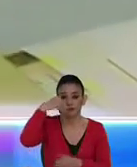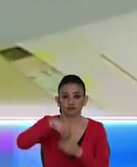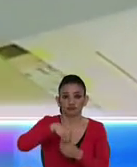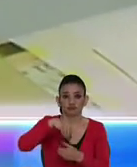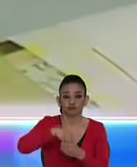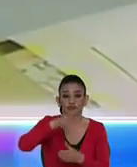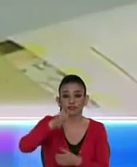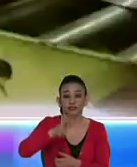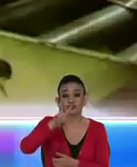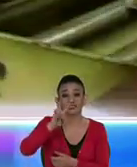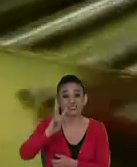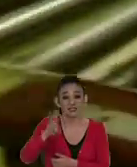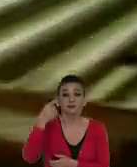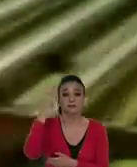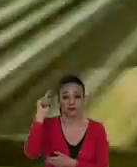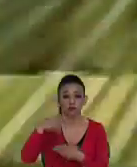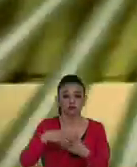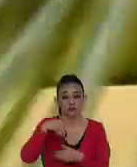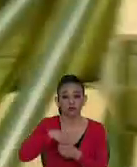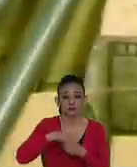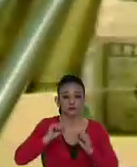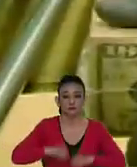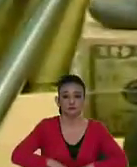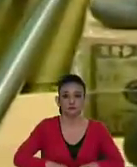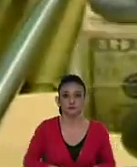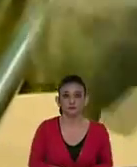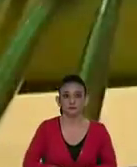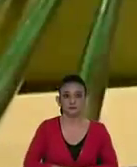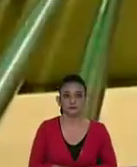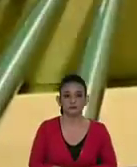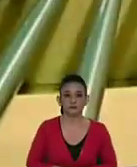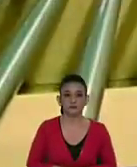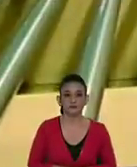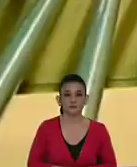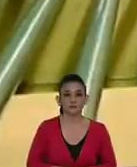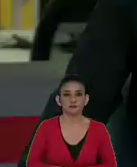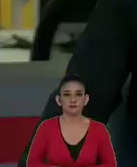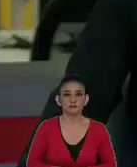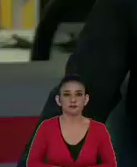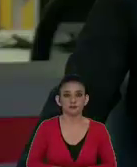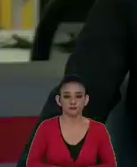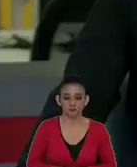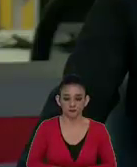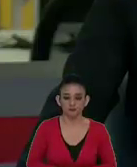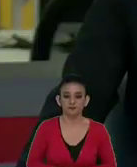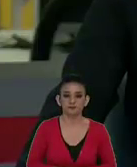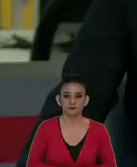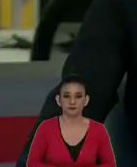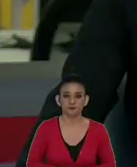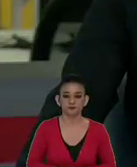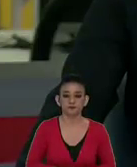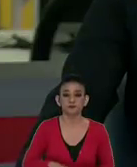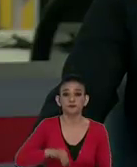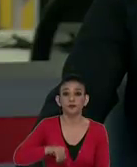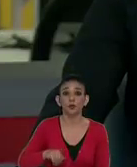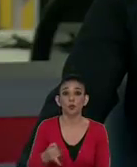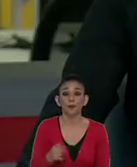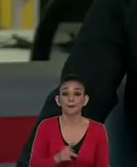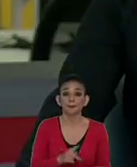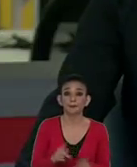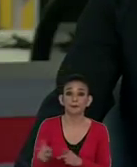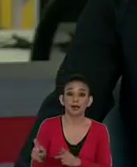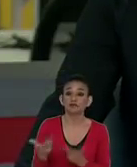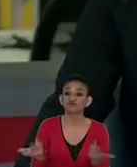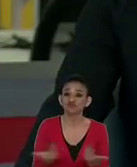de dólares, informó Priscila Cadena. Para este jueves se tenía previsto el desarrollo